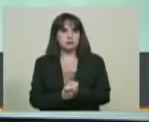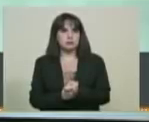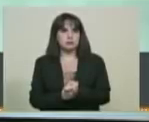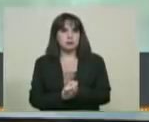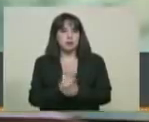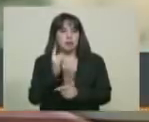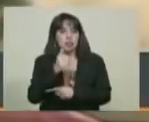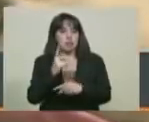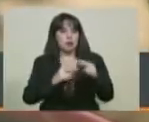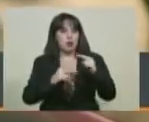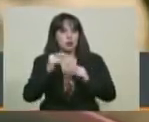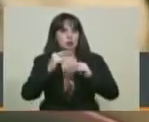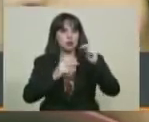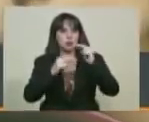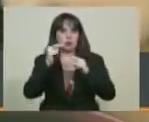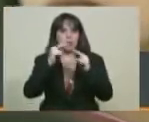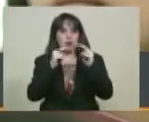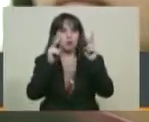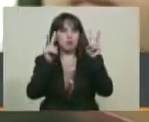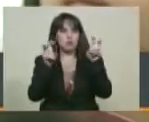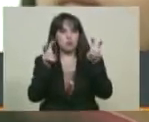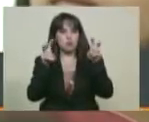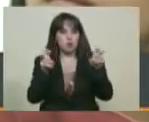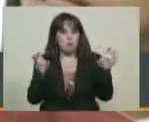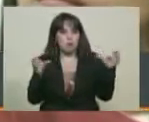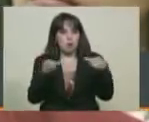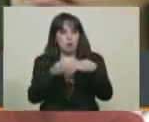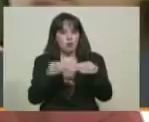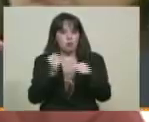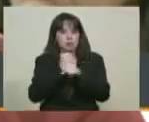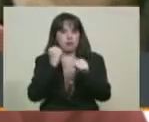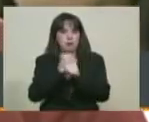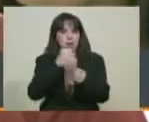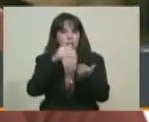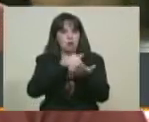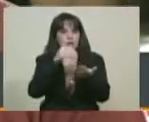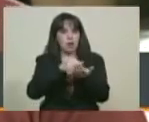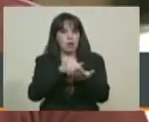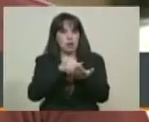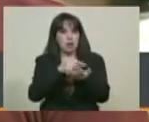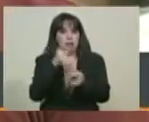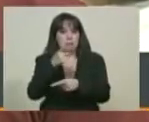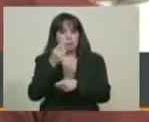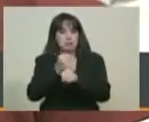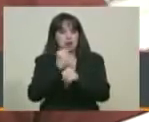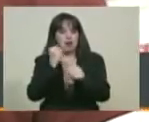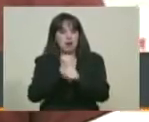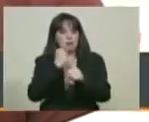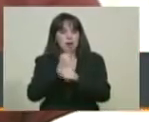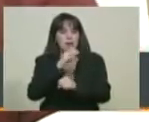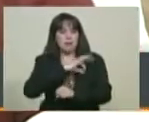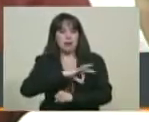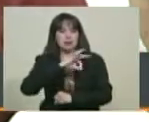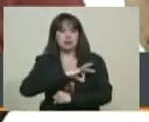Construir una nueva clase obrera para el socialismo de verdad.